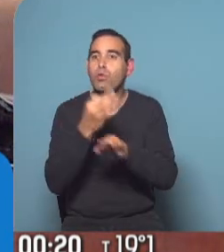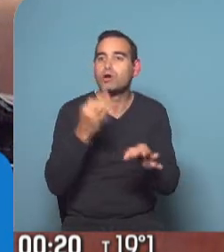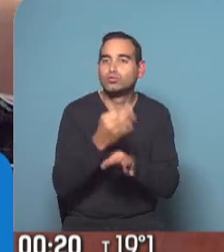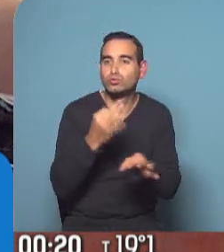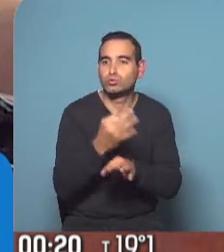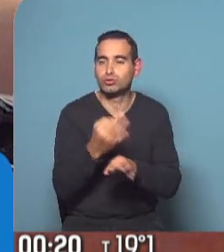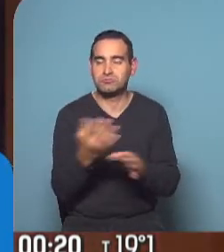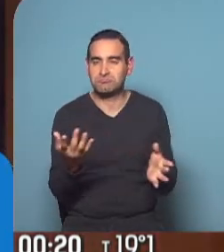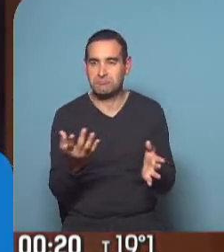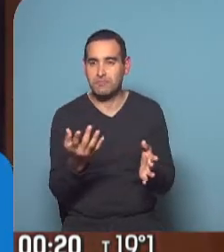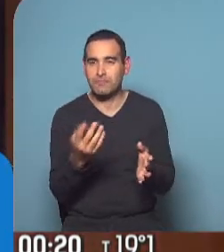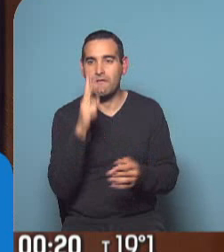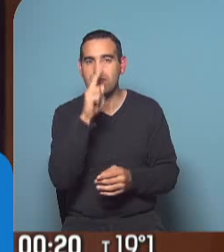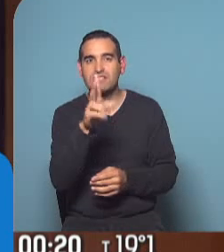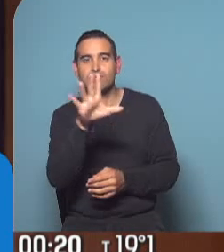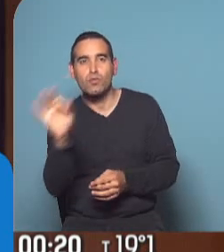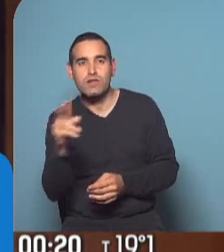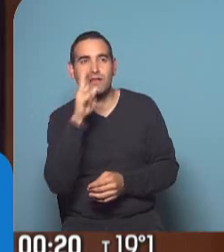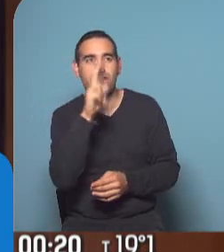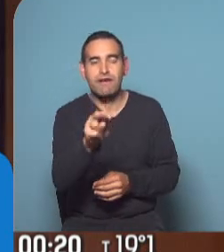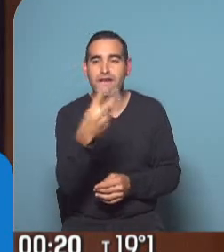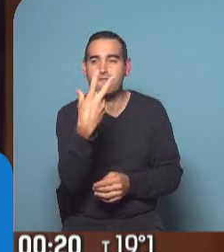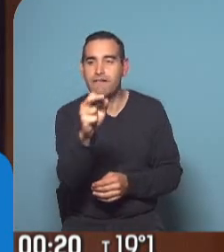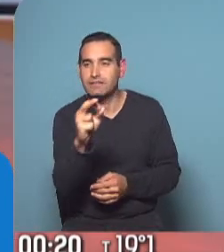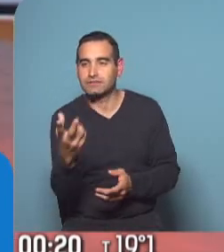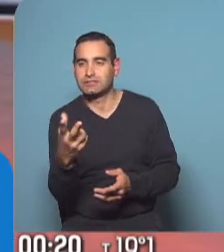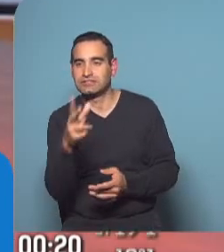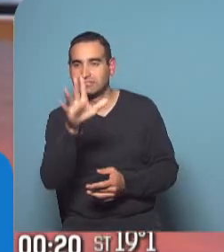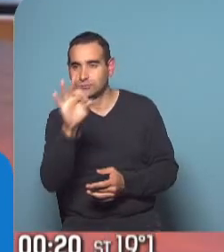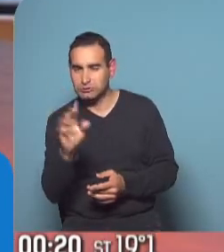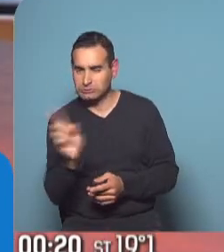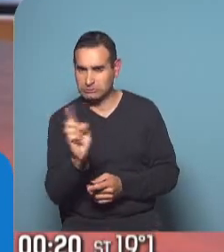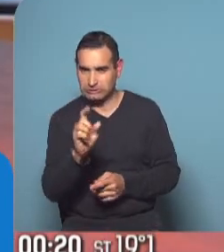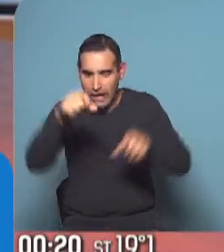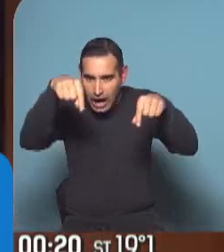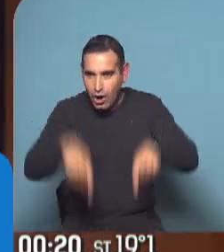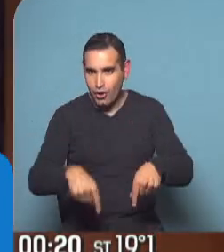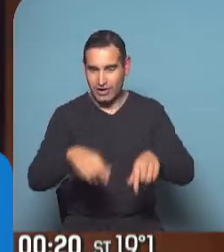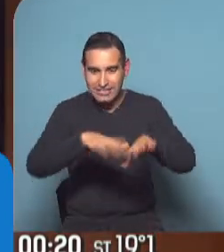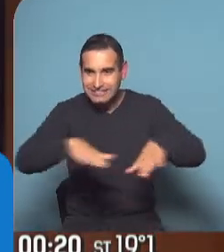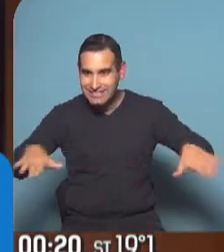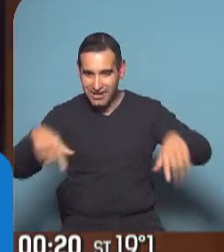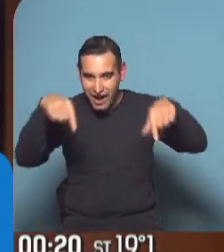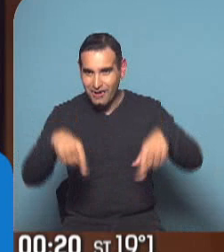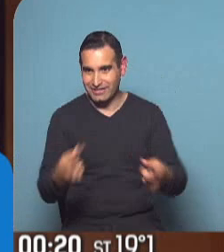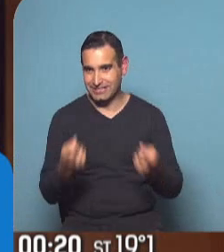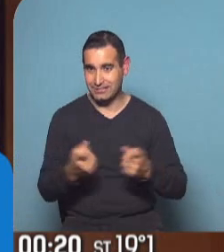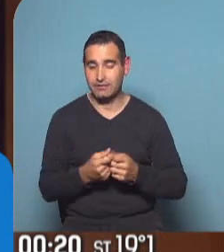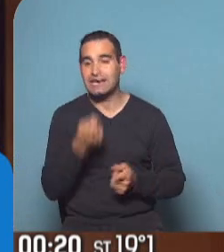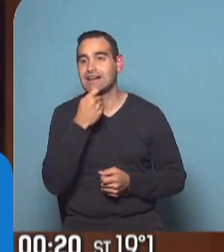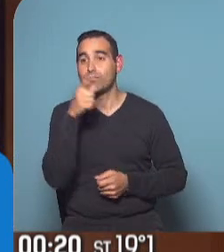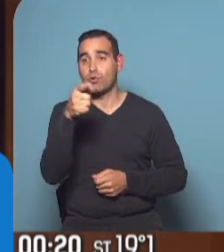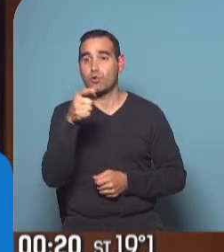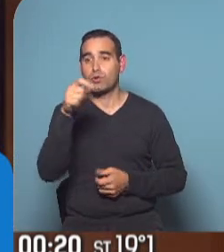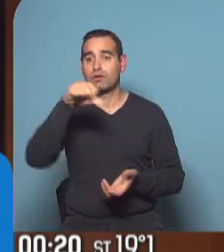2020 no sé cuántos sino nombrar sólo esa obra que es ahora y los chicos están gritando ahora en este momento en cruz del eje en córdoba